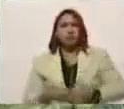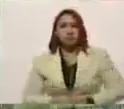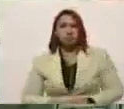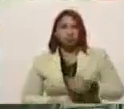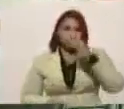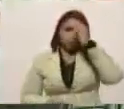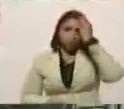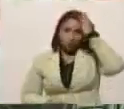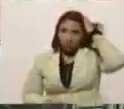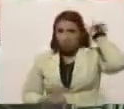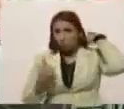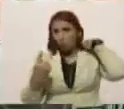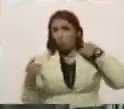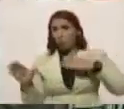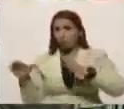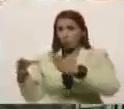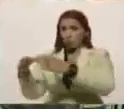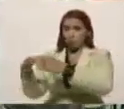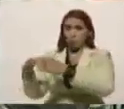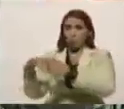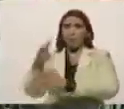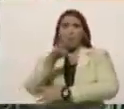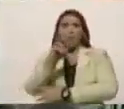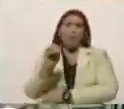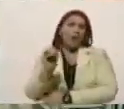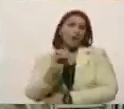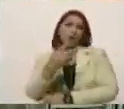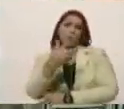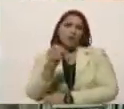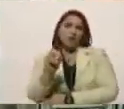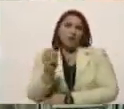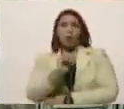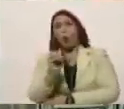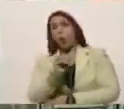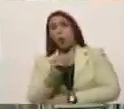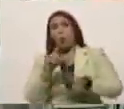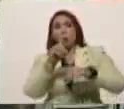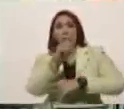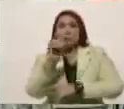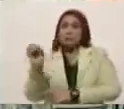Son grupos de 20, 30, 60, hasta 100,